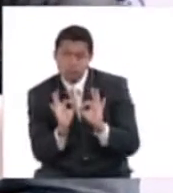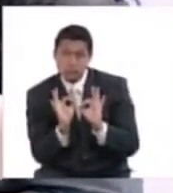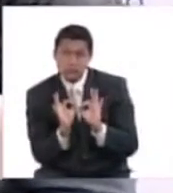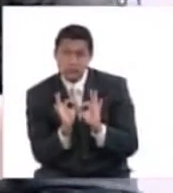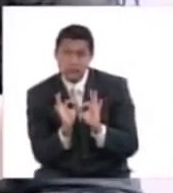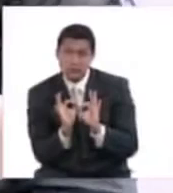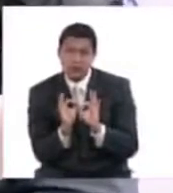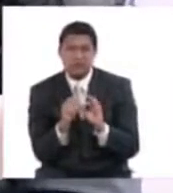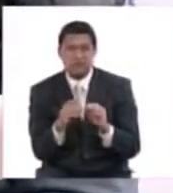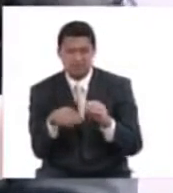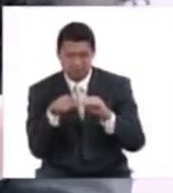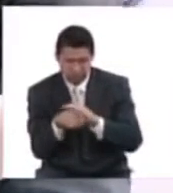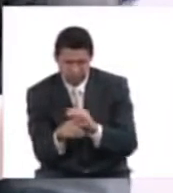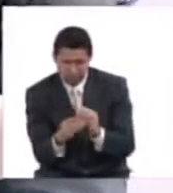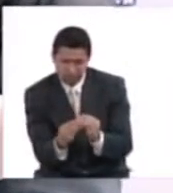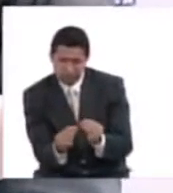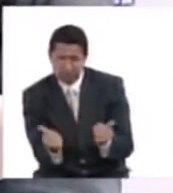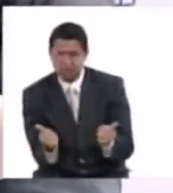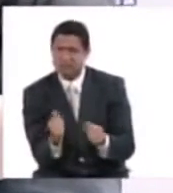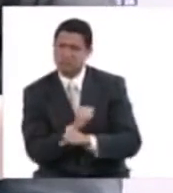la descompongan o la hagan,